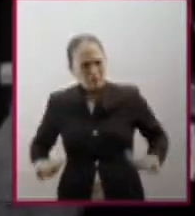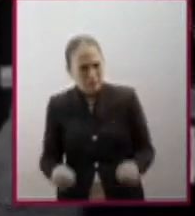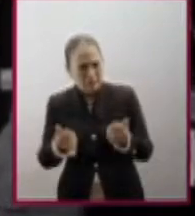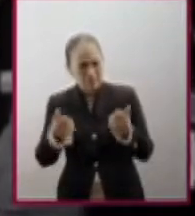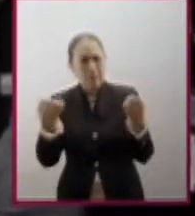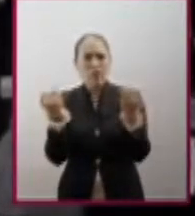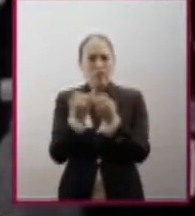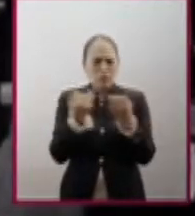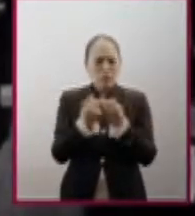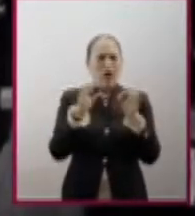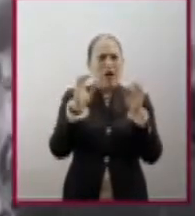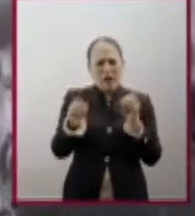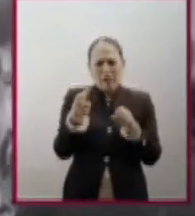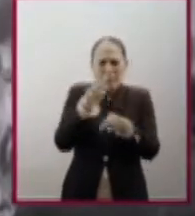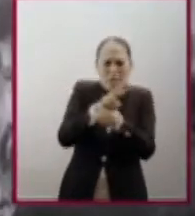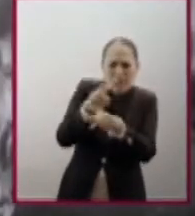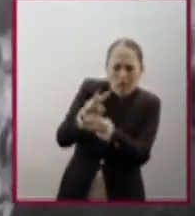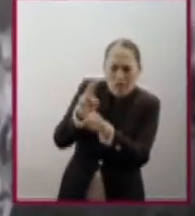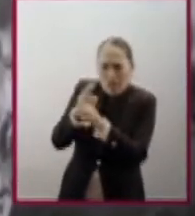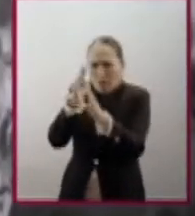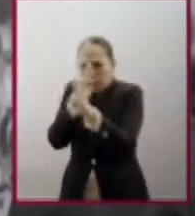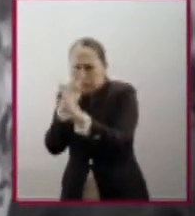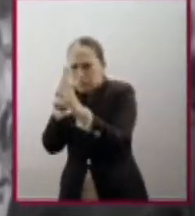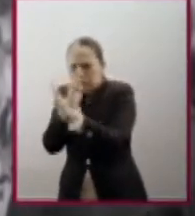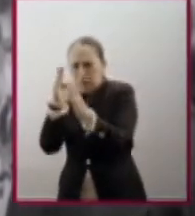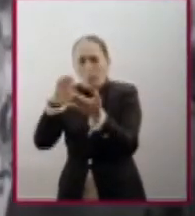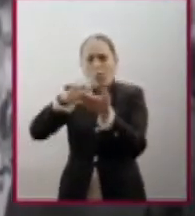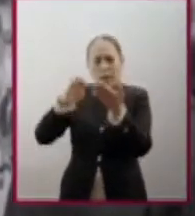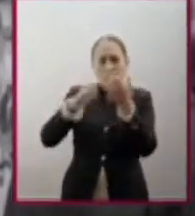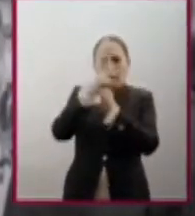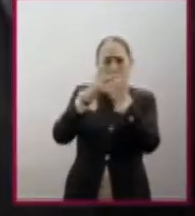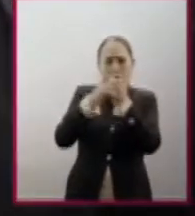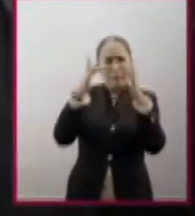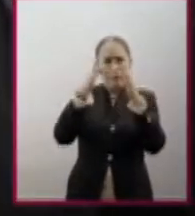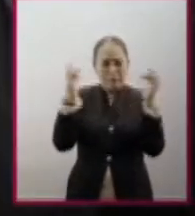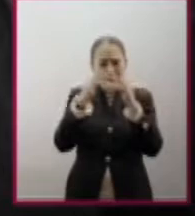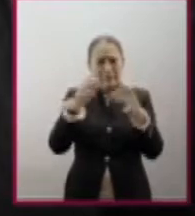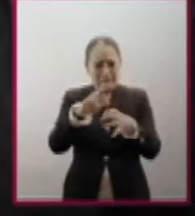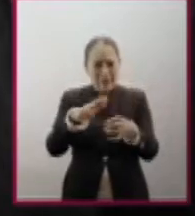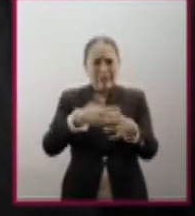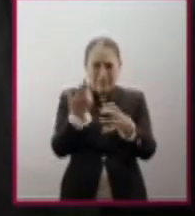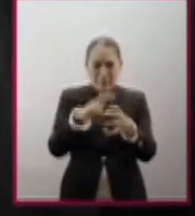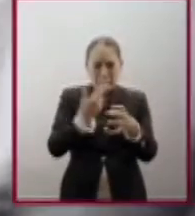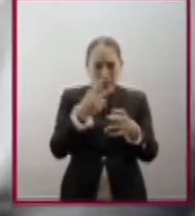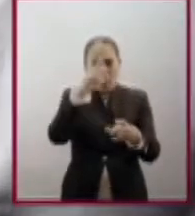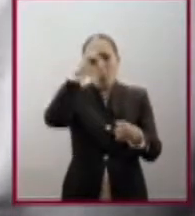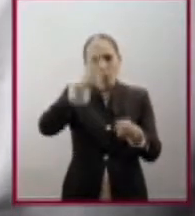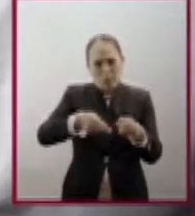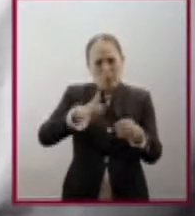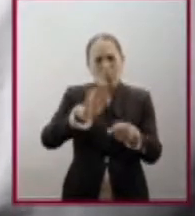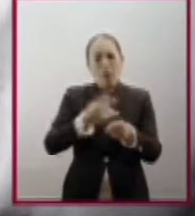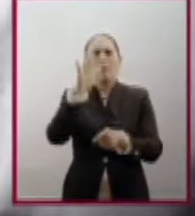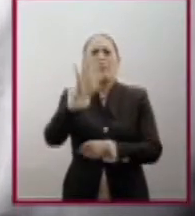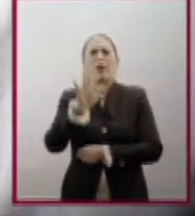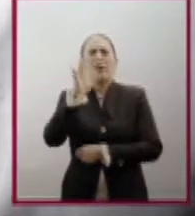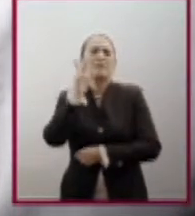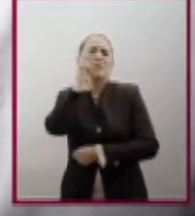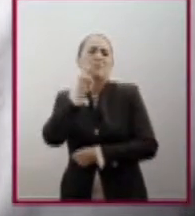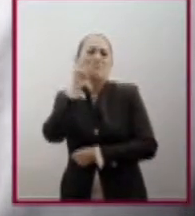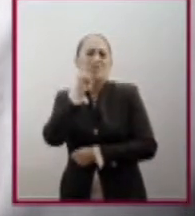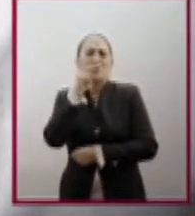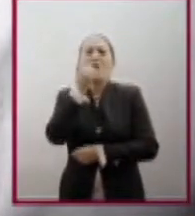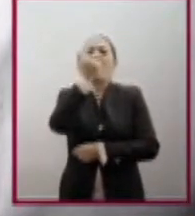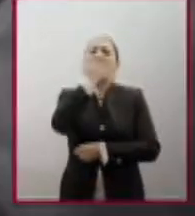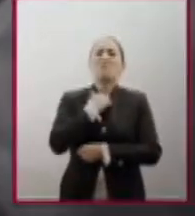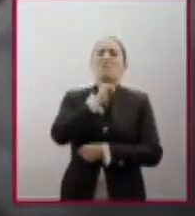formaba parte del espionaje americano. En Francia, por ejemplo, prohibieron esta bebida porque la veían como un vino sin alcohol de